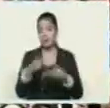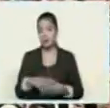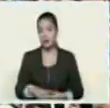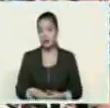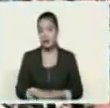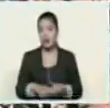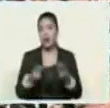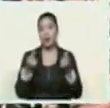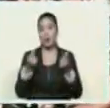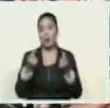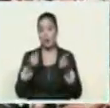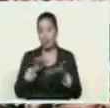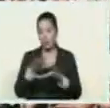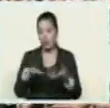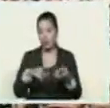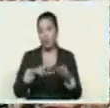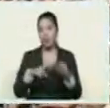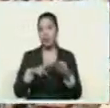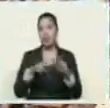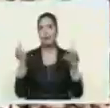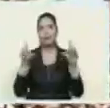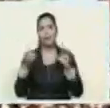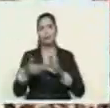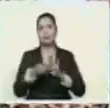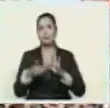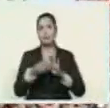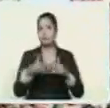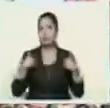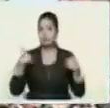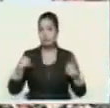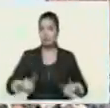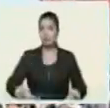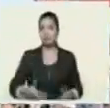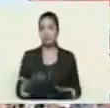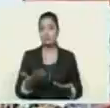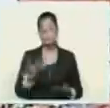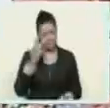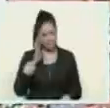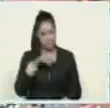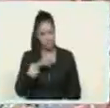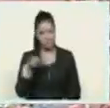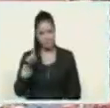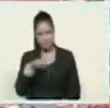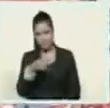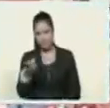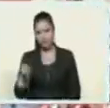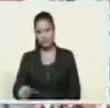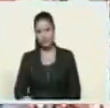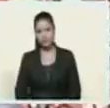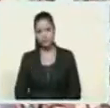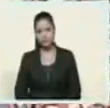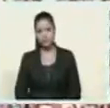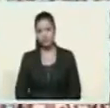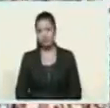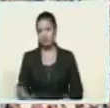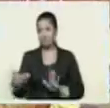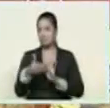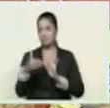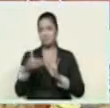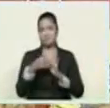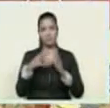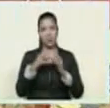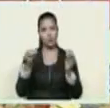el comunicado mediática que me han hecho al ente no les parece me han tirado con